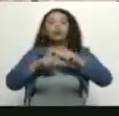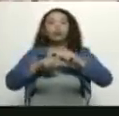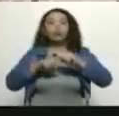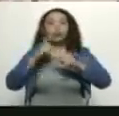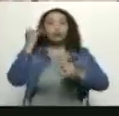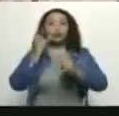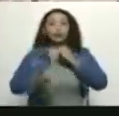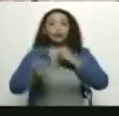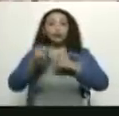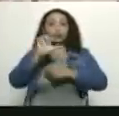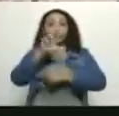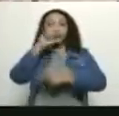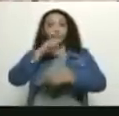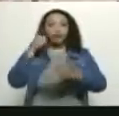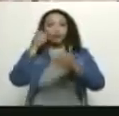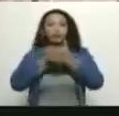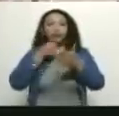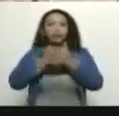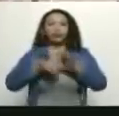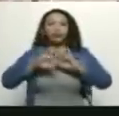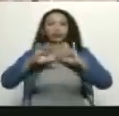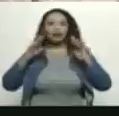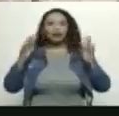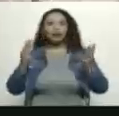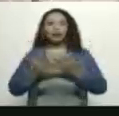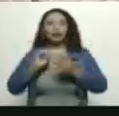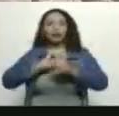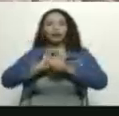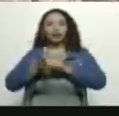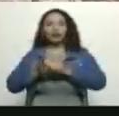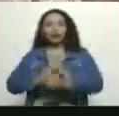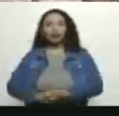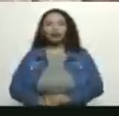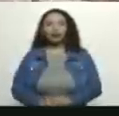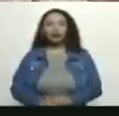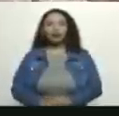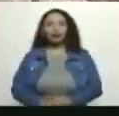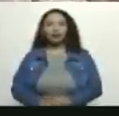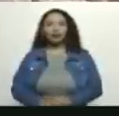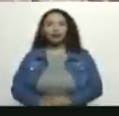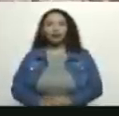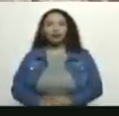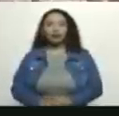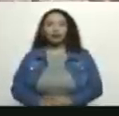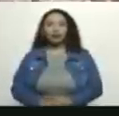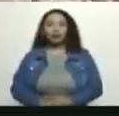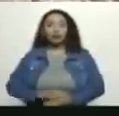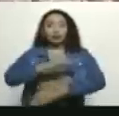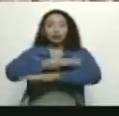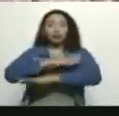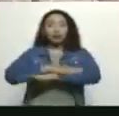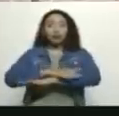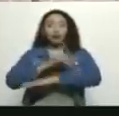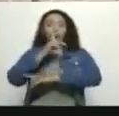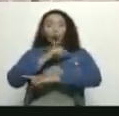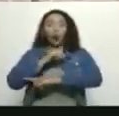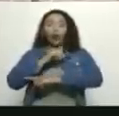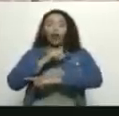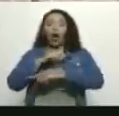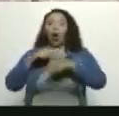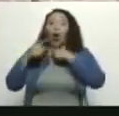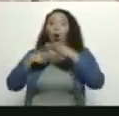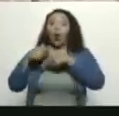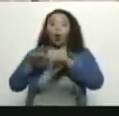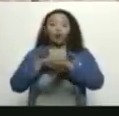3 años la persistente pandemia del COVID-19. Que ha actuado sin distinción de color de la